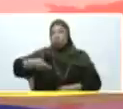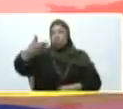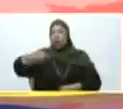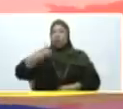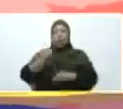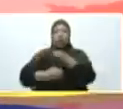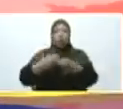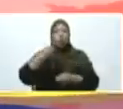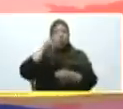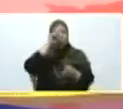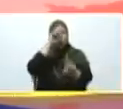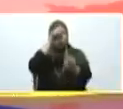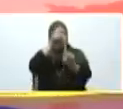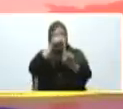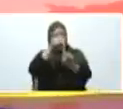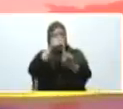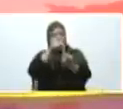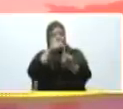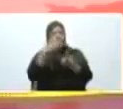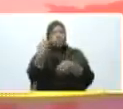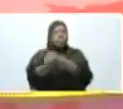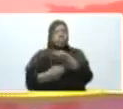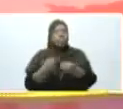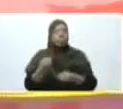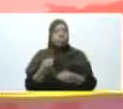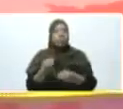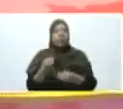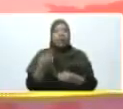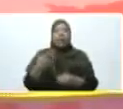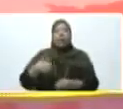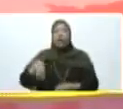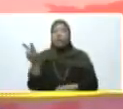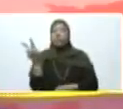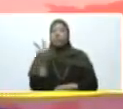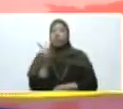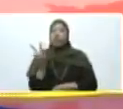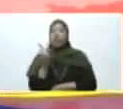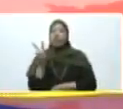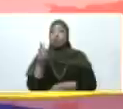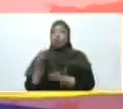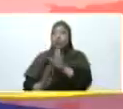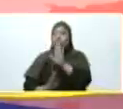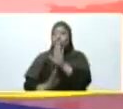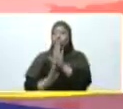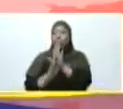visualizando la construcción de la Venezuela próspera,